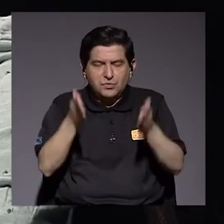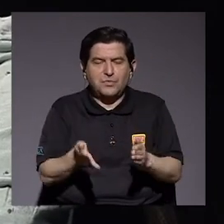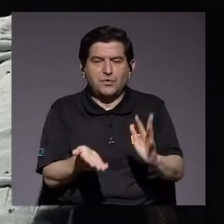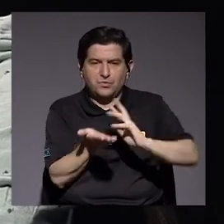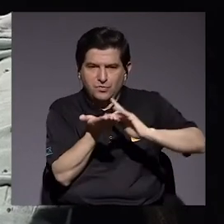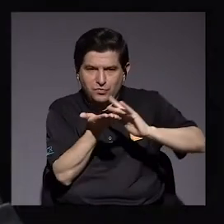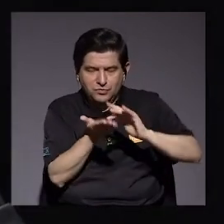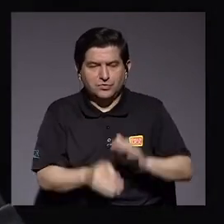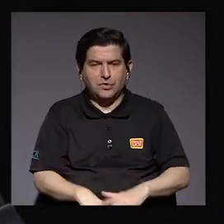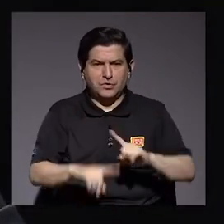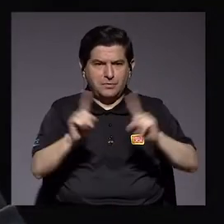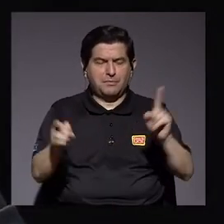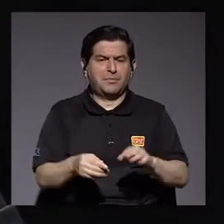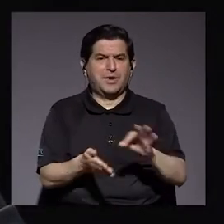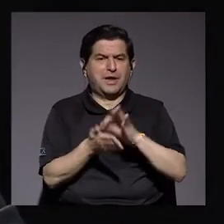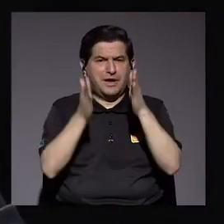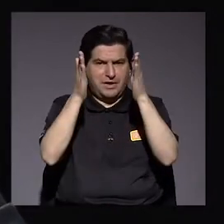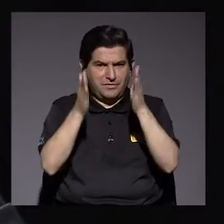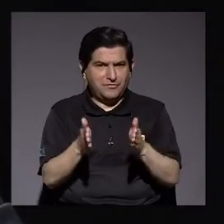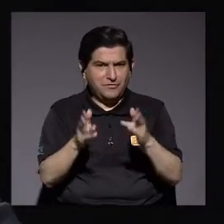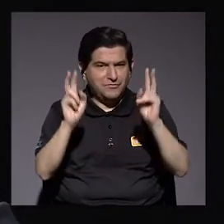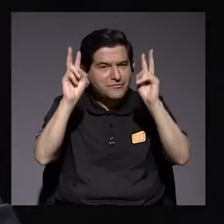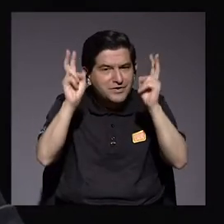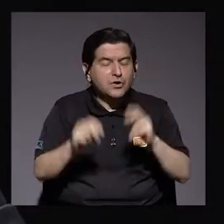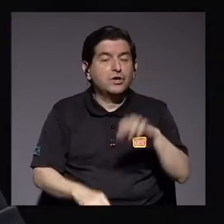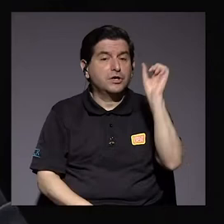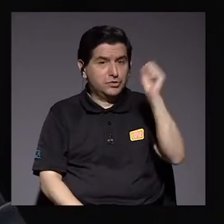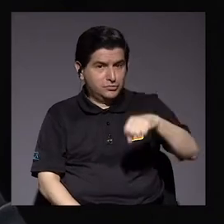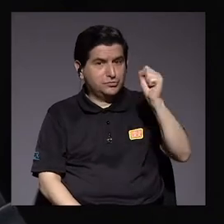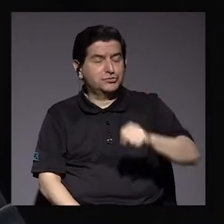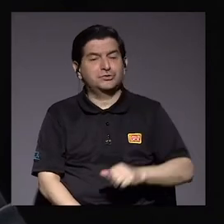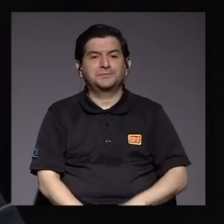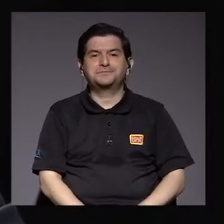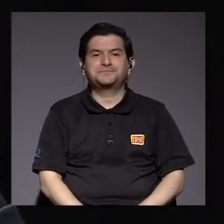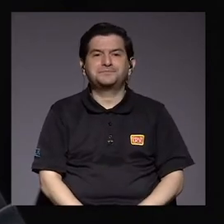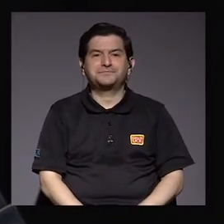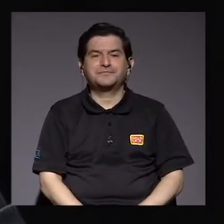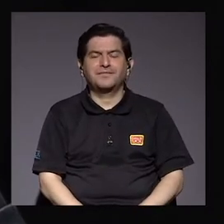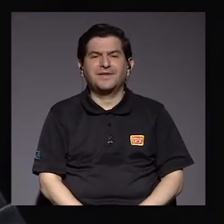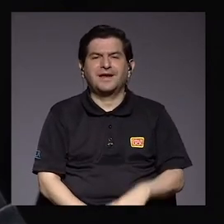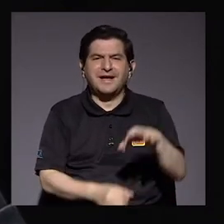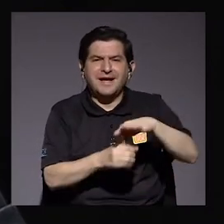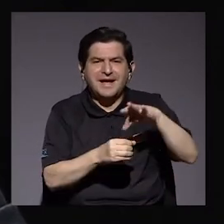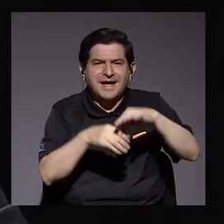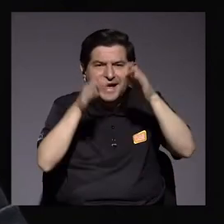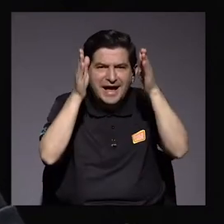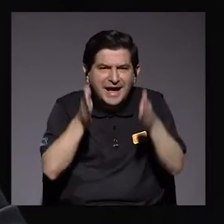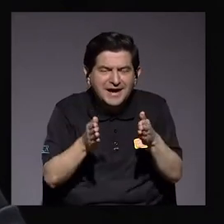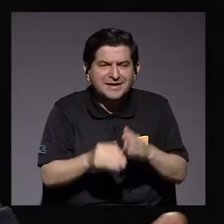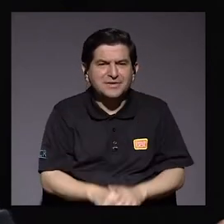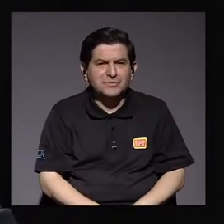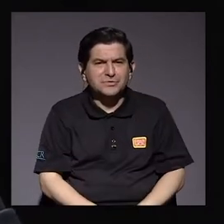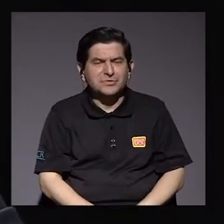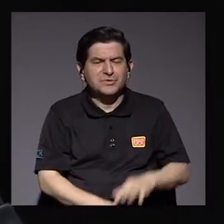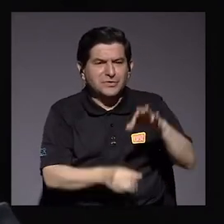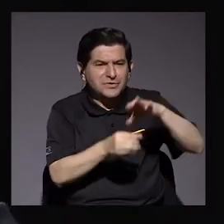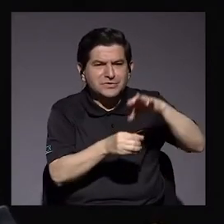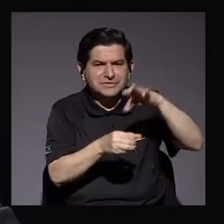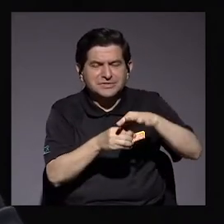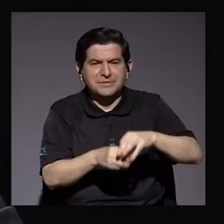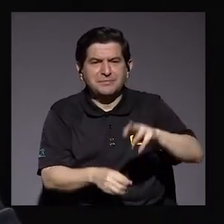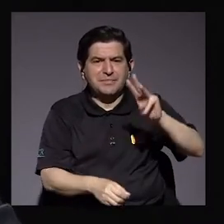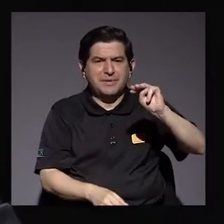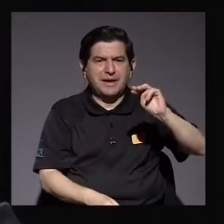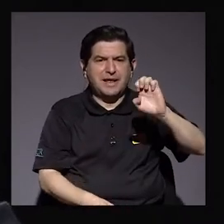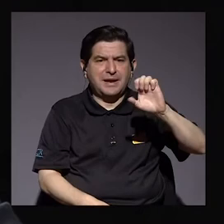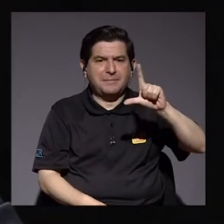bonanza, porque que hace muchos años no lo ven, no lo viven. Porque los agricultores que sembraron melón la están